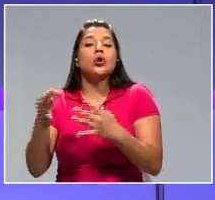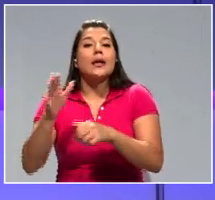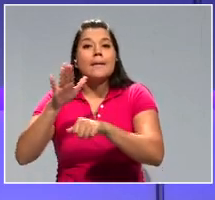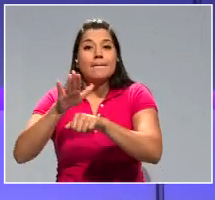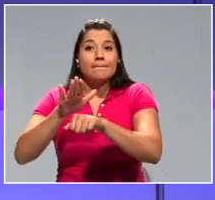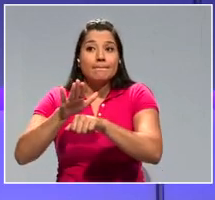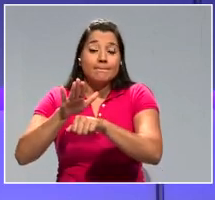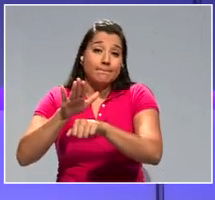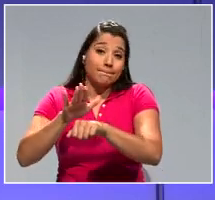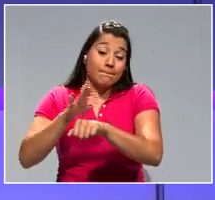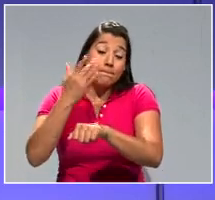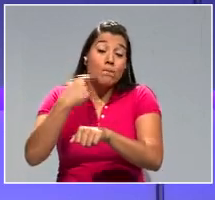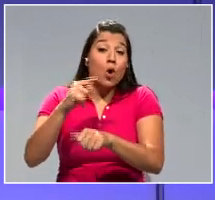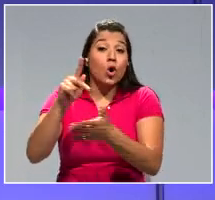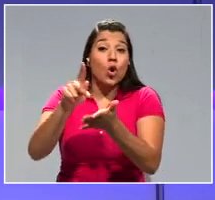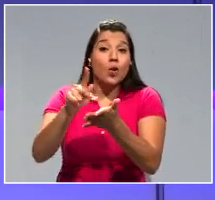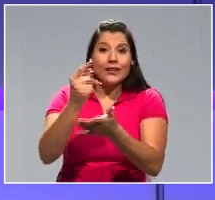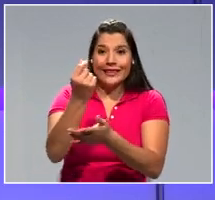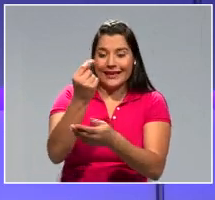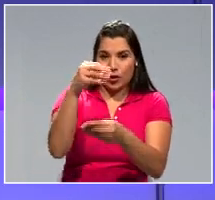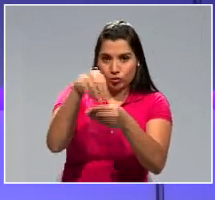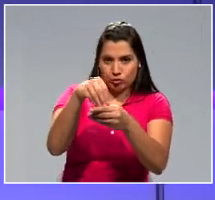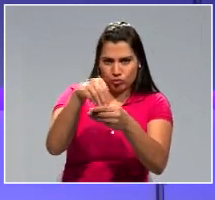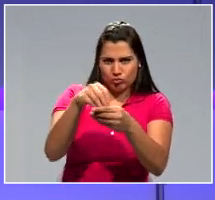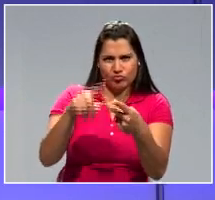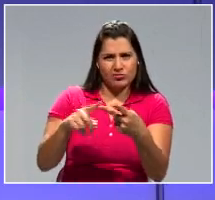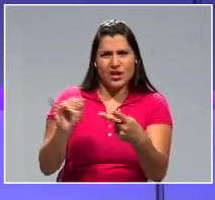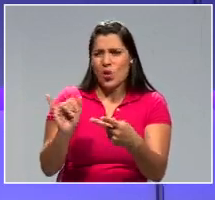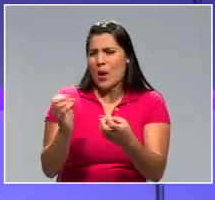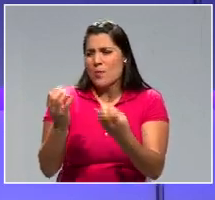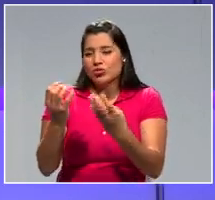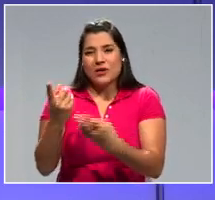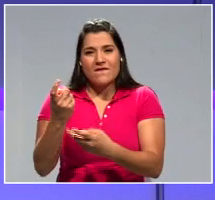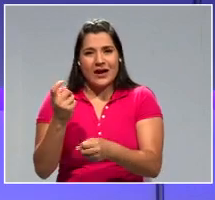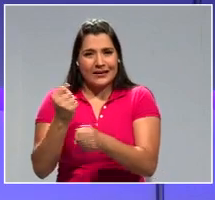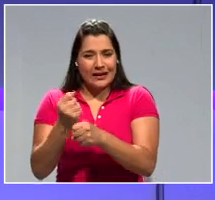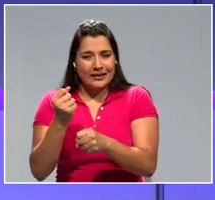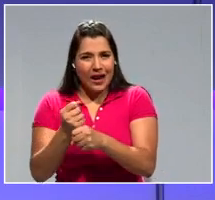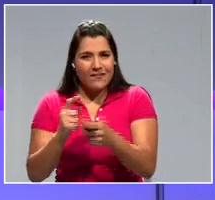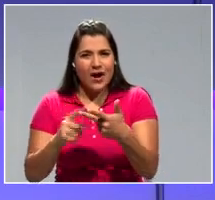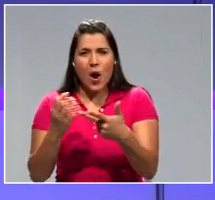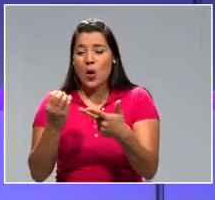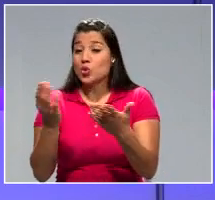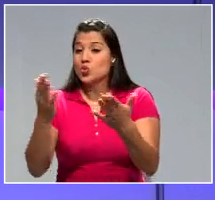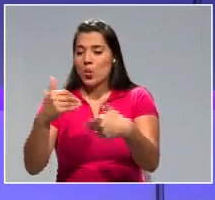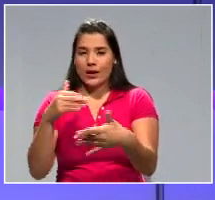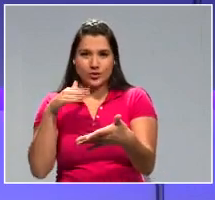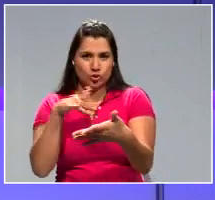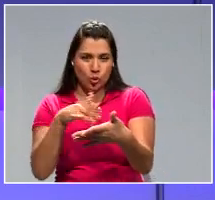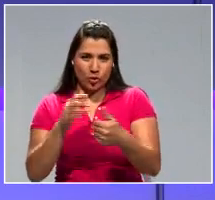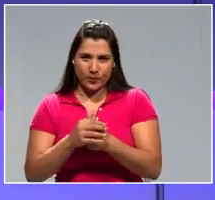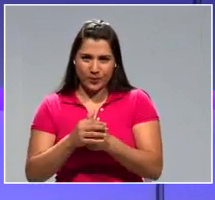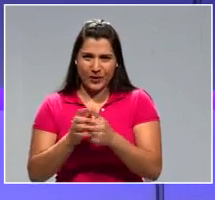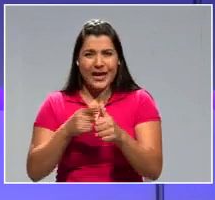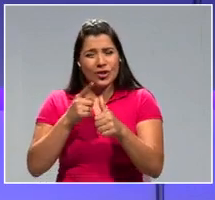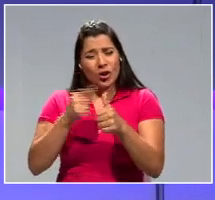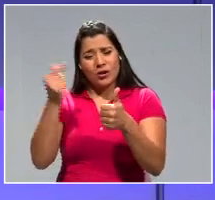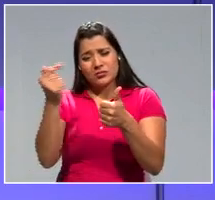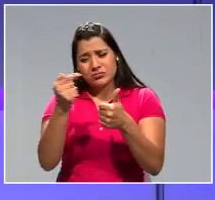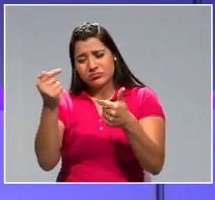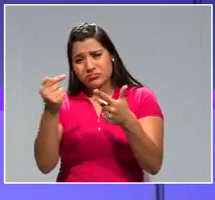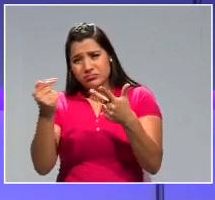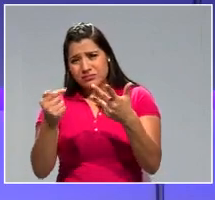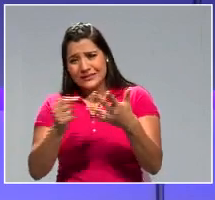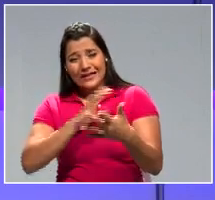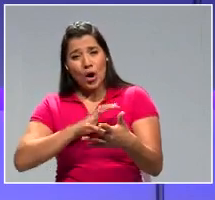ingresos. Hay mucho desempleo también dentro de estas familias, mucho rezago escolar. Entonces esas condiciones en